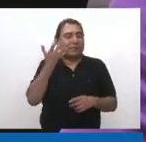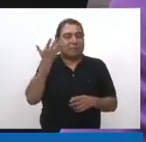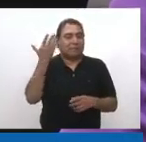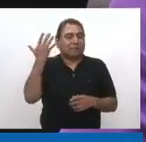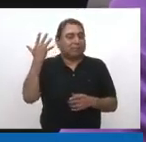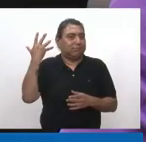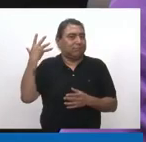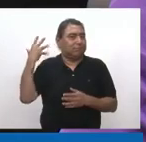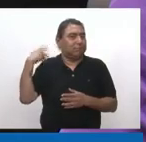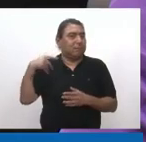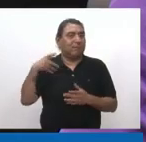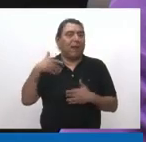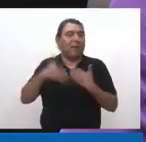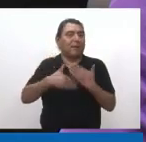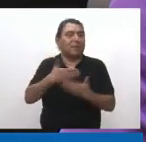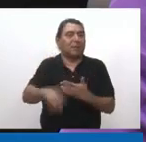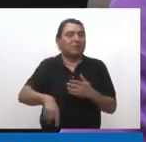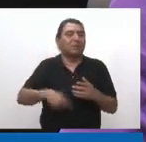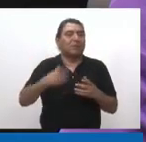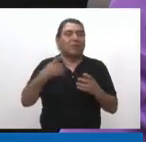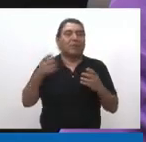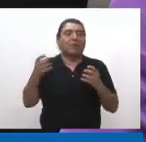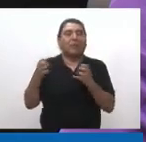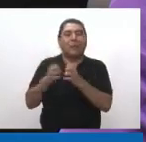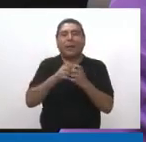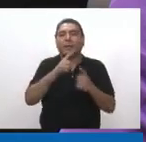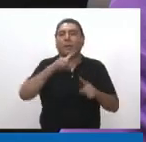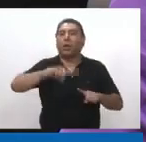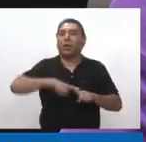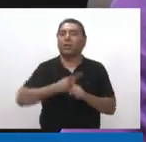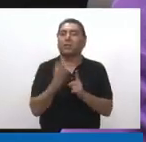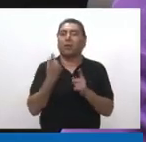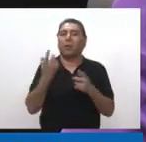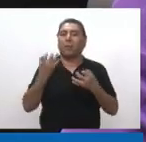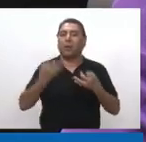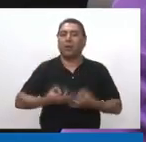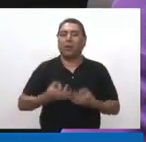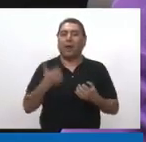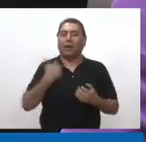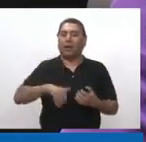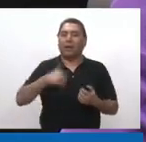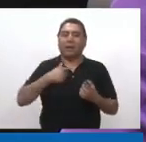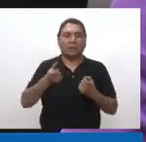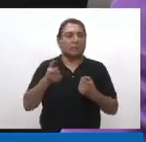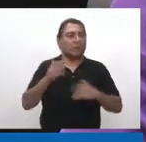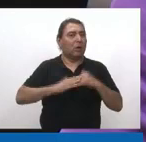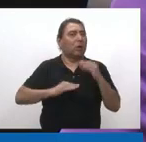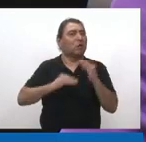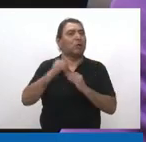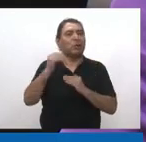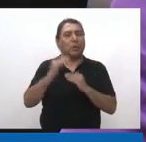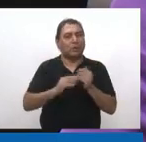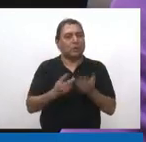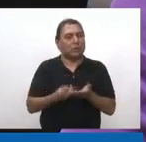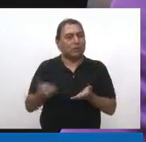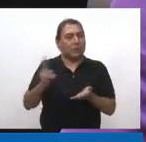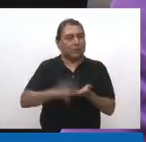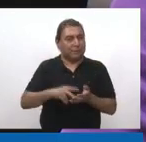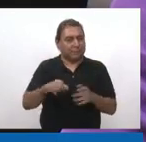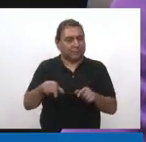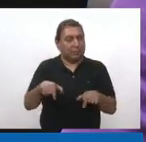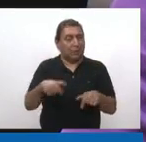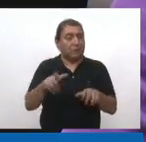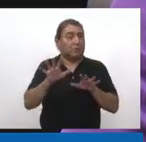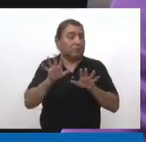avanzar en un debate político maduro que la Argentina necesita para reconstruir su funcionamiento institucional. Así que